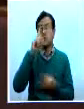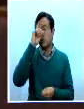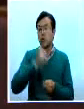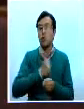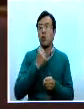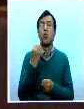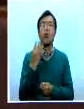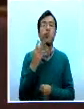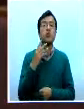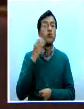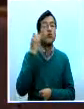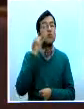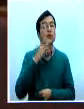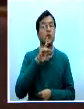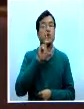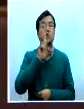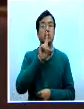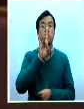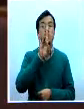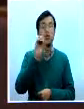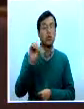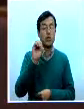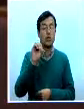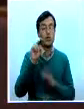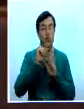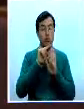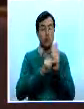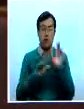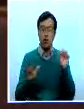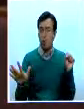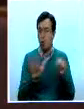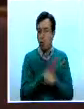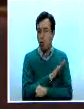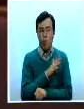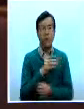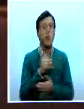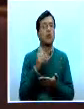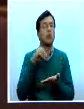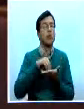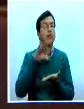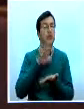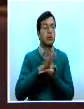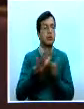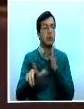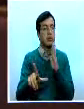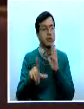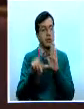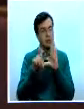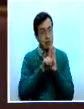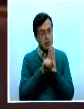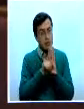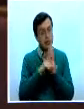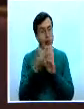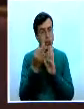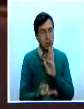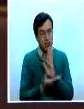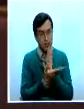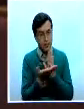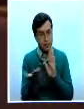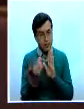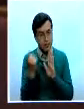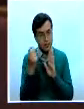180 días para emitir toda la normativa secundaria necesaria para la aplicación de las normas que requieren esa